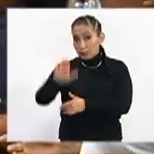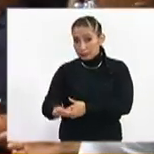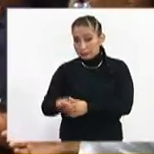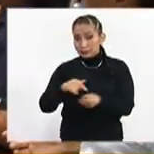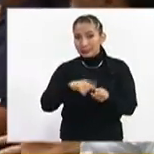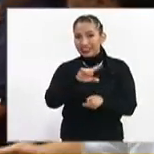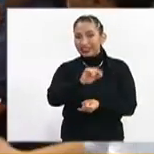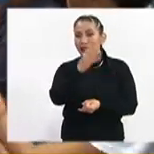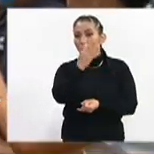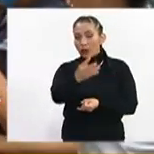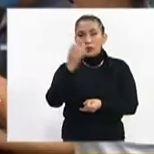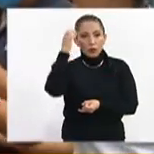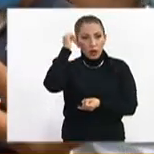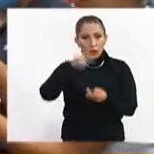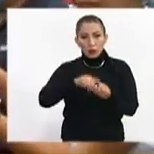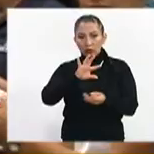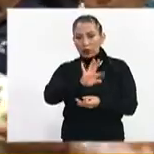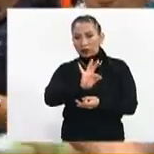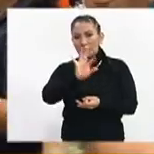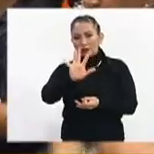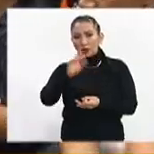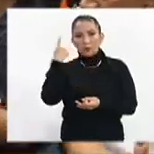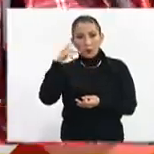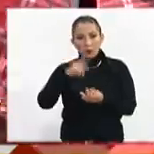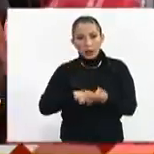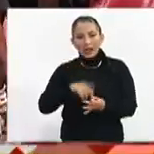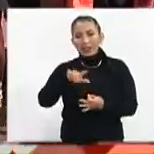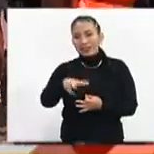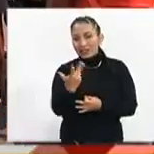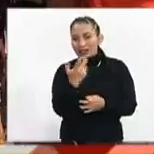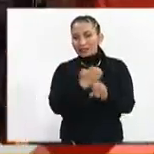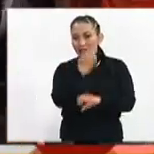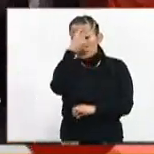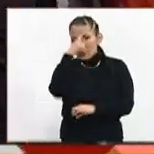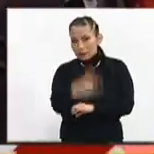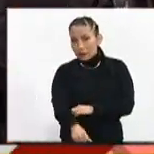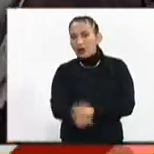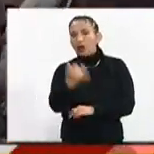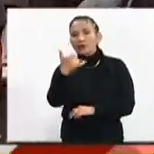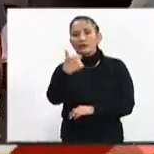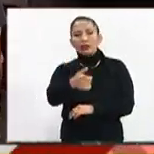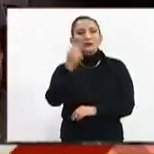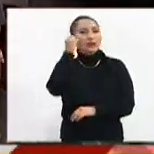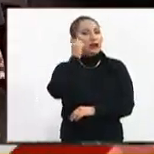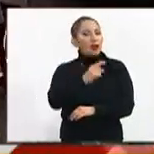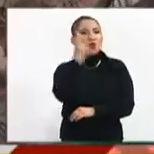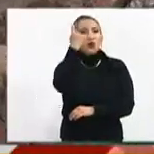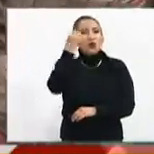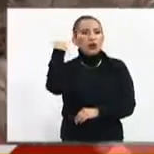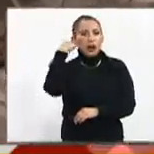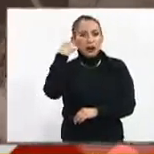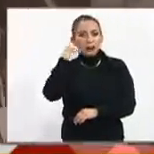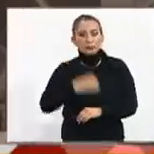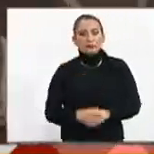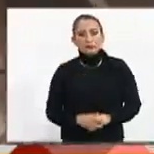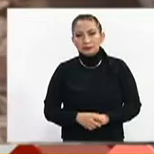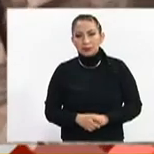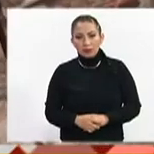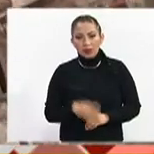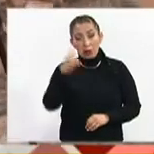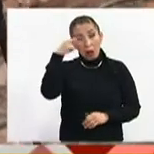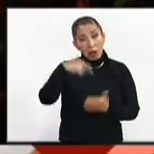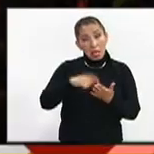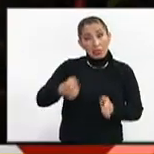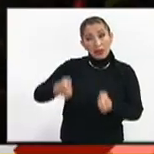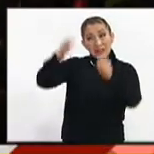México, 74 en Morelos, 45 en Puebla, 13 en el Estado de México, 6 en Guerrero y 1 en Oaxaca. Se cree